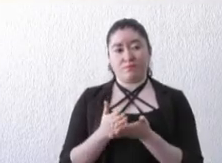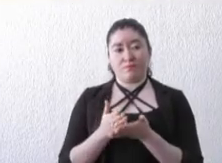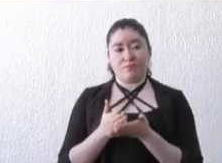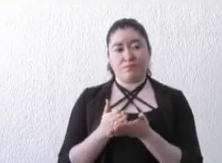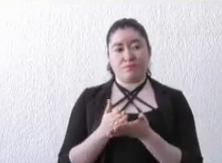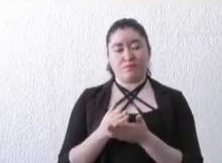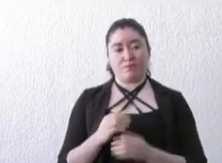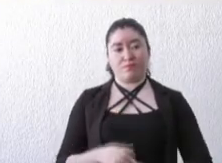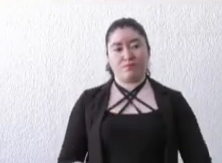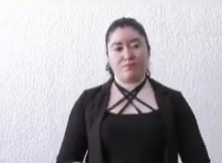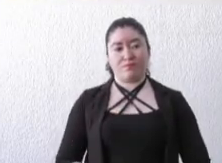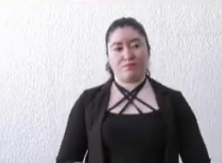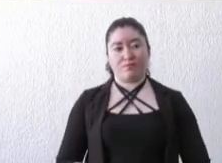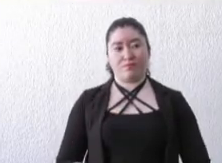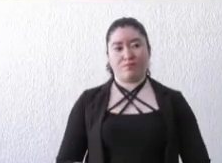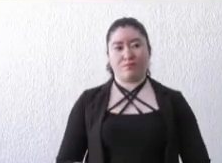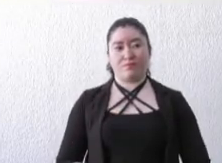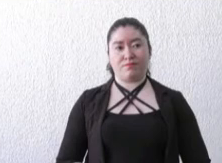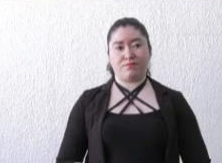un faro que estará